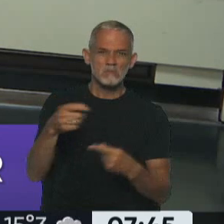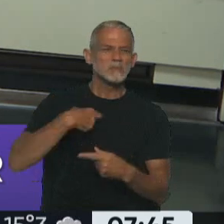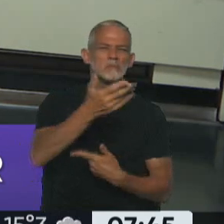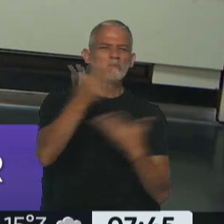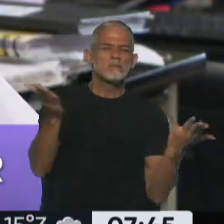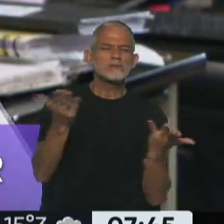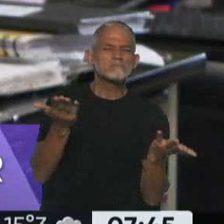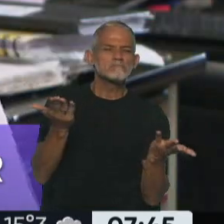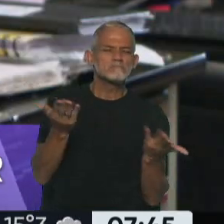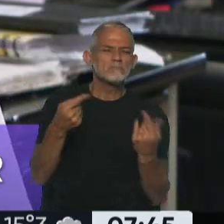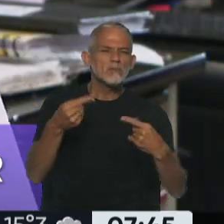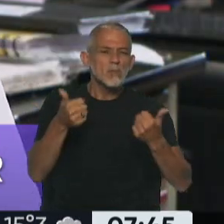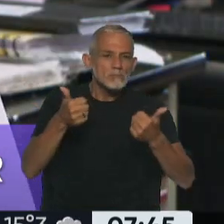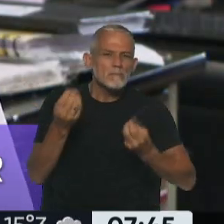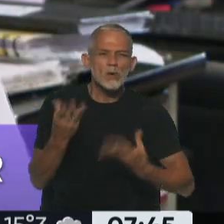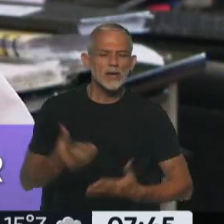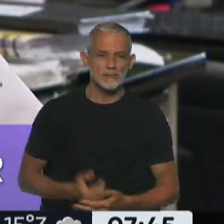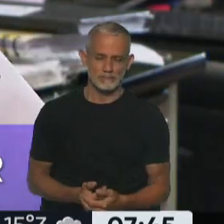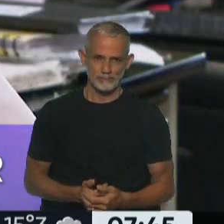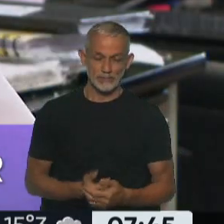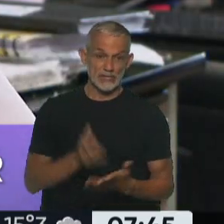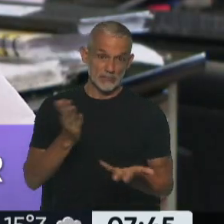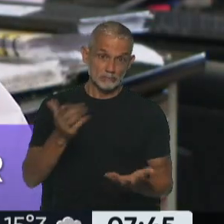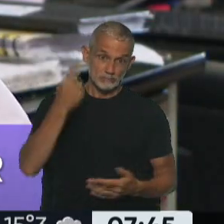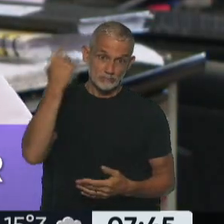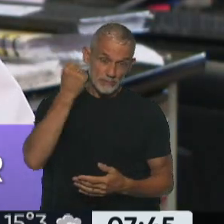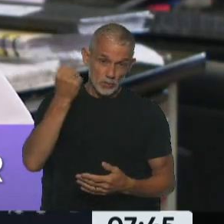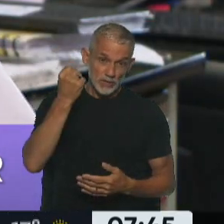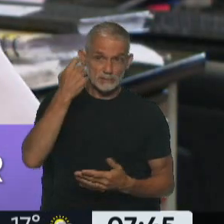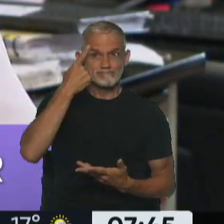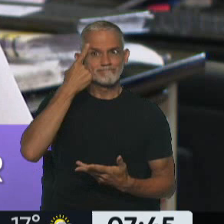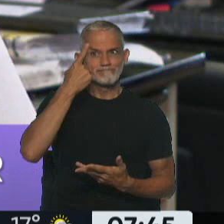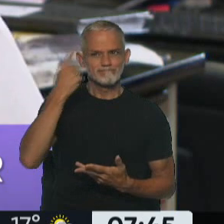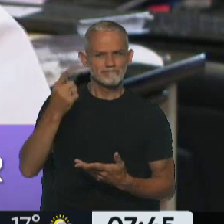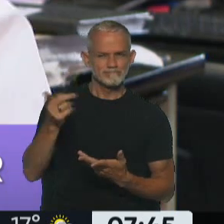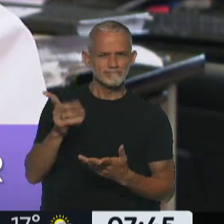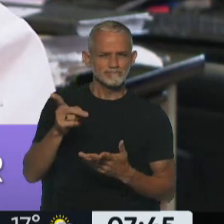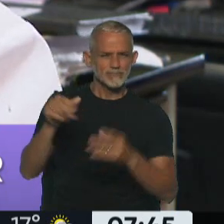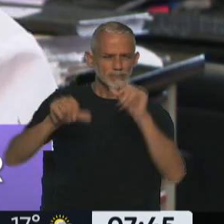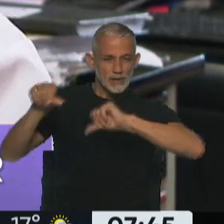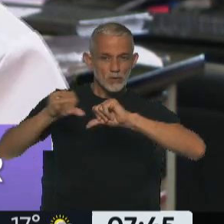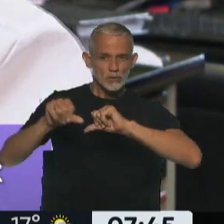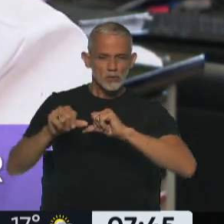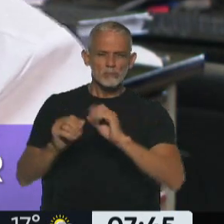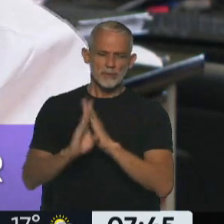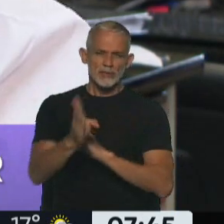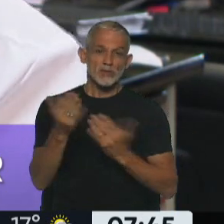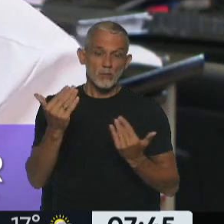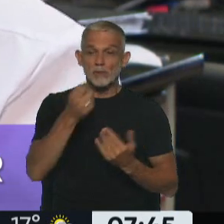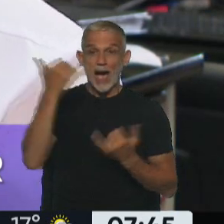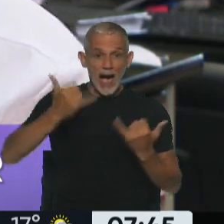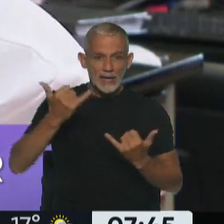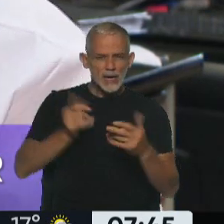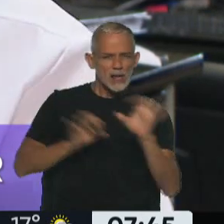individuo Bueno yo creo que por un lado está la idea aplicada Más directa que es si tenemos